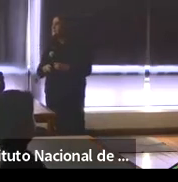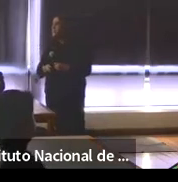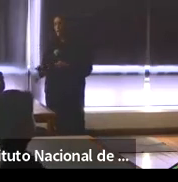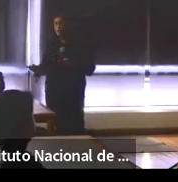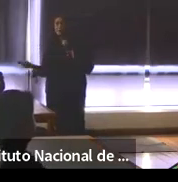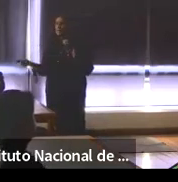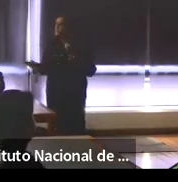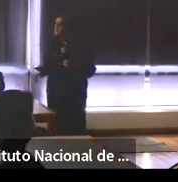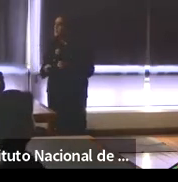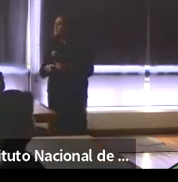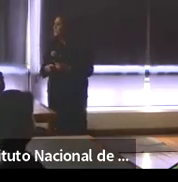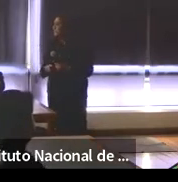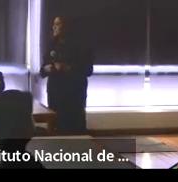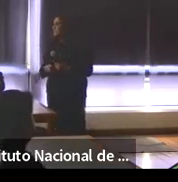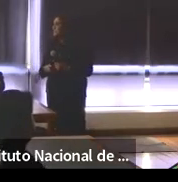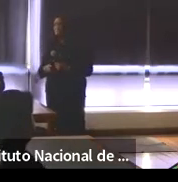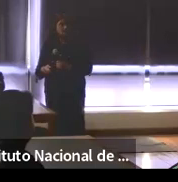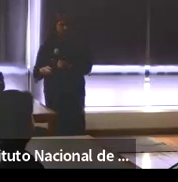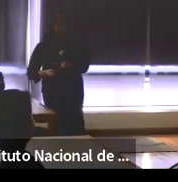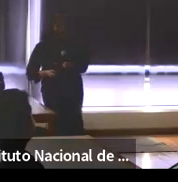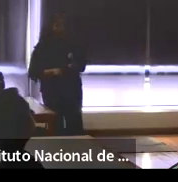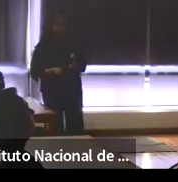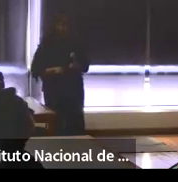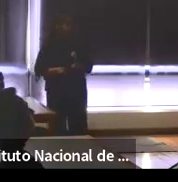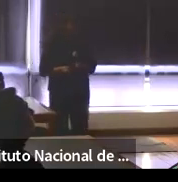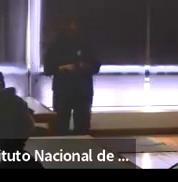porque no tenías otra opción de pensamiento